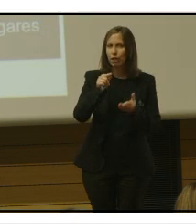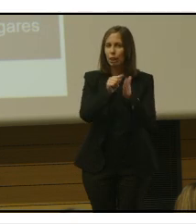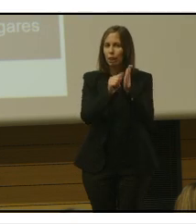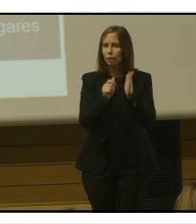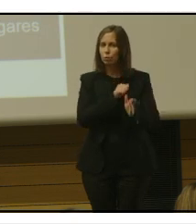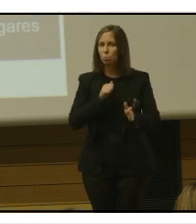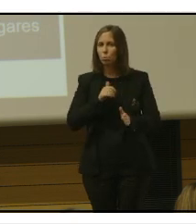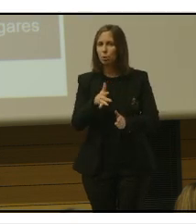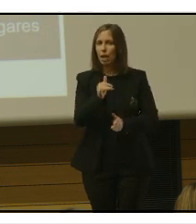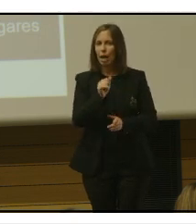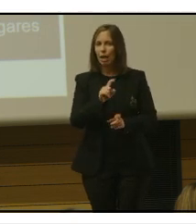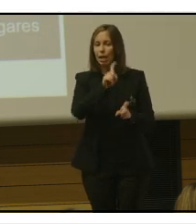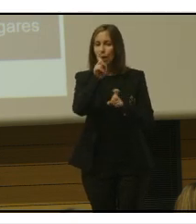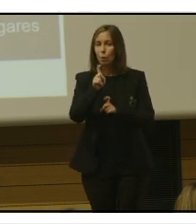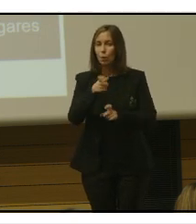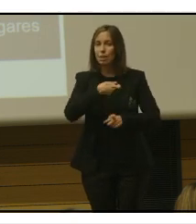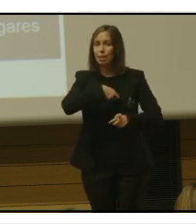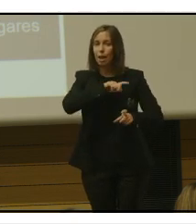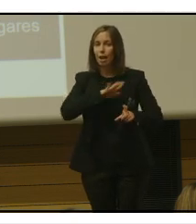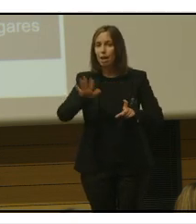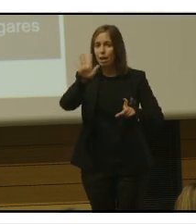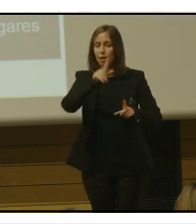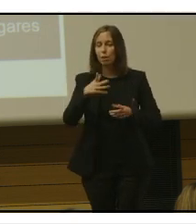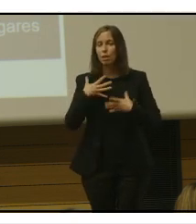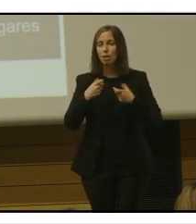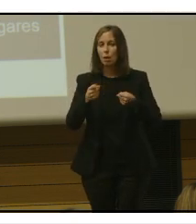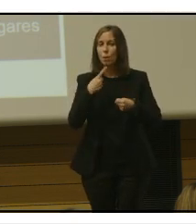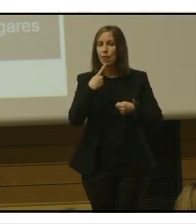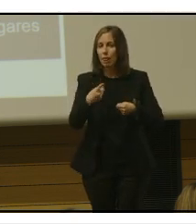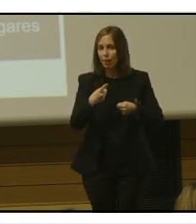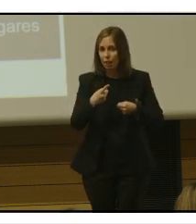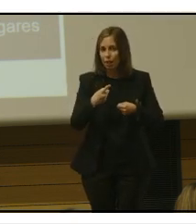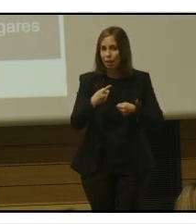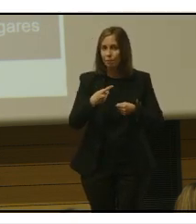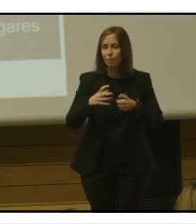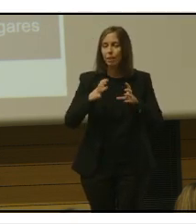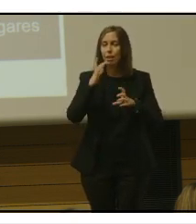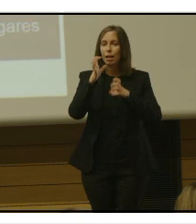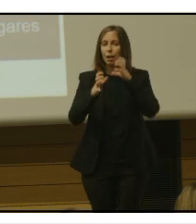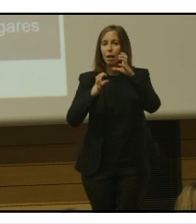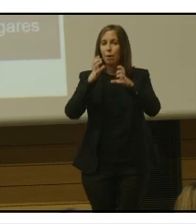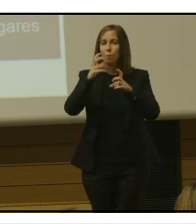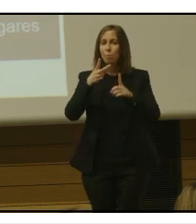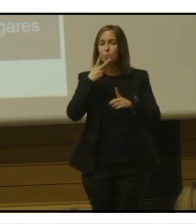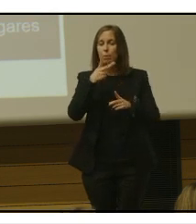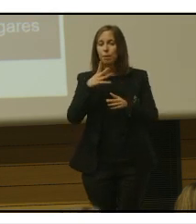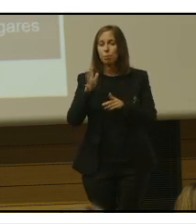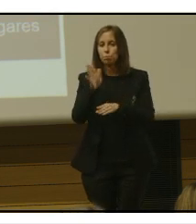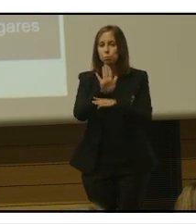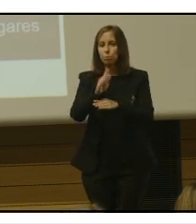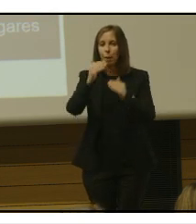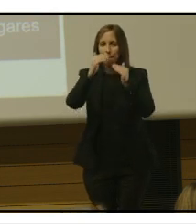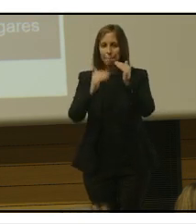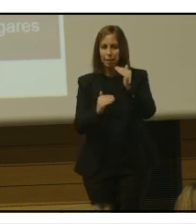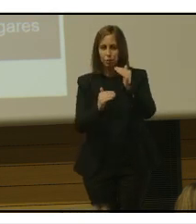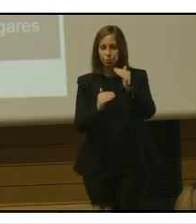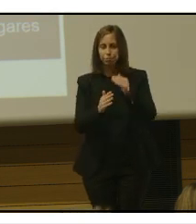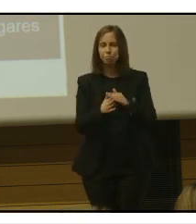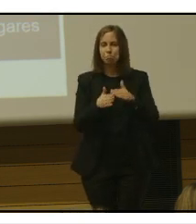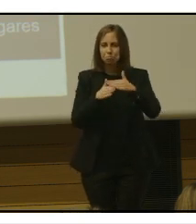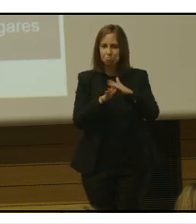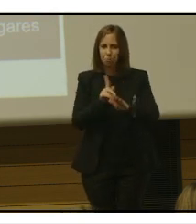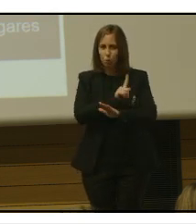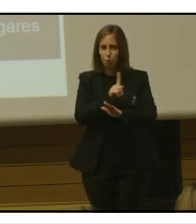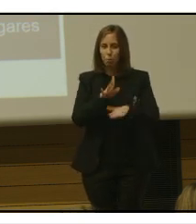encuestas nacionales de salud nos dicen, tal y como os comentaban antes, que la prevalencia de exposición, lo veremos ahora, a humo ambiental de tabaco ha disminuido. No me voy a parar mucho en